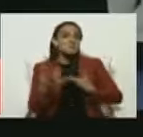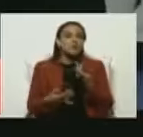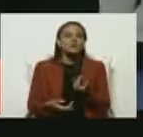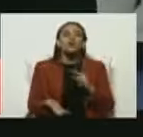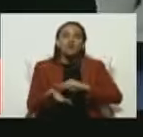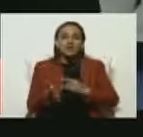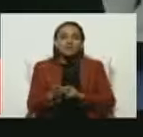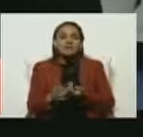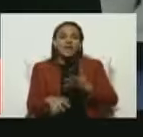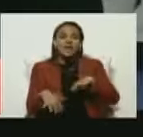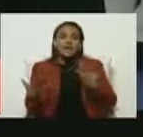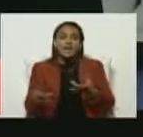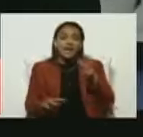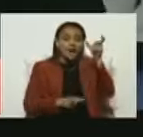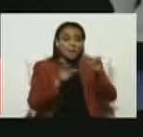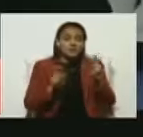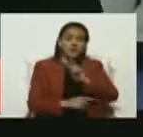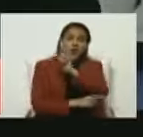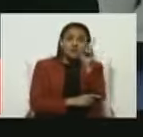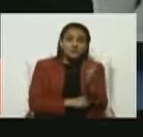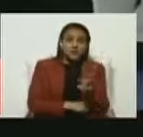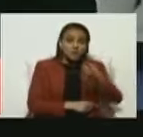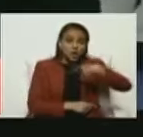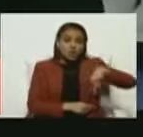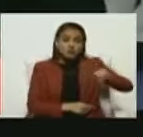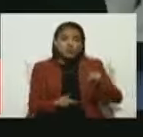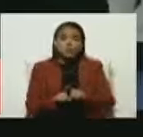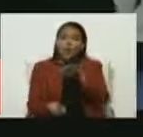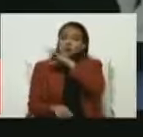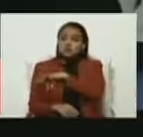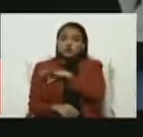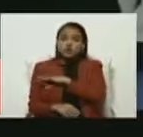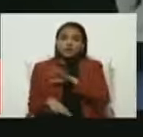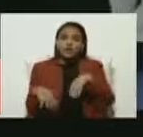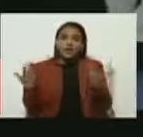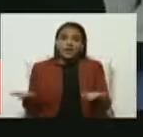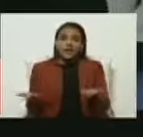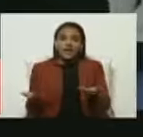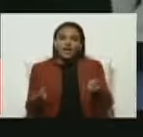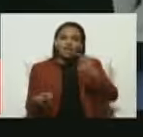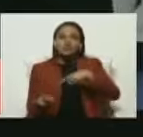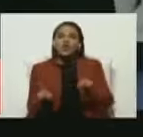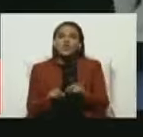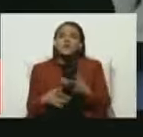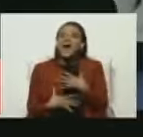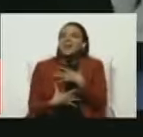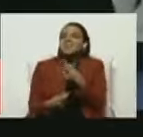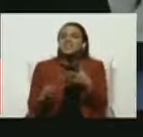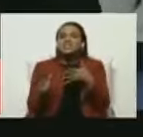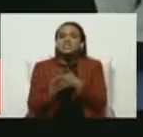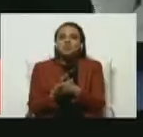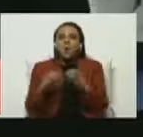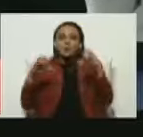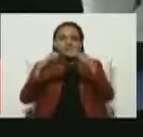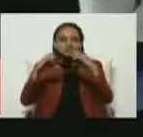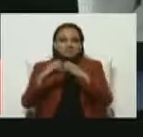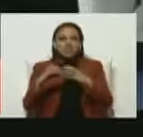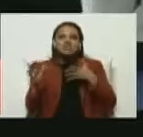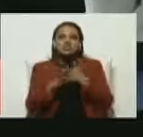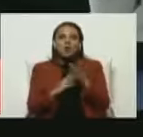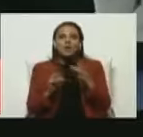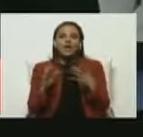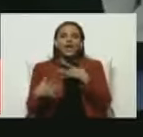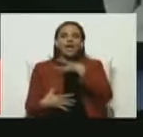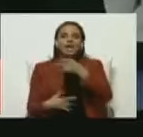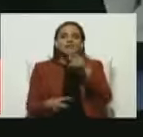también de un rasgo interesante del venezolano, de la sociedad venezolana, que es muy pícara en cuanto a relaciones humanas